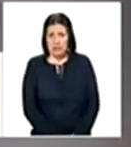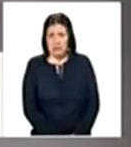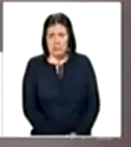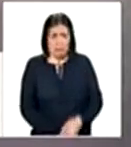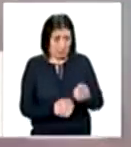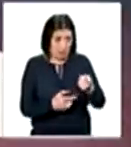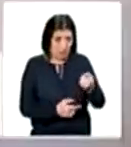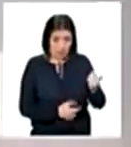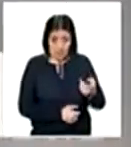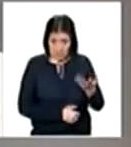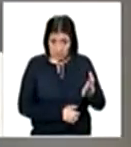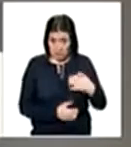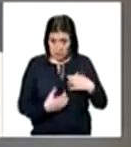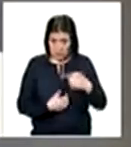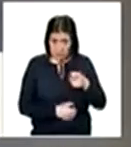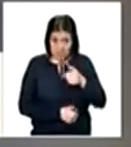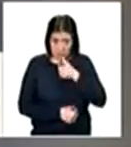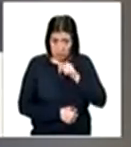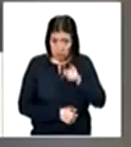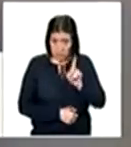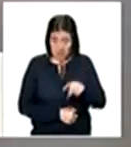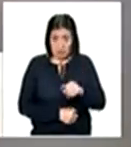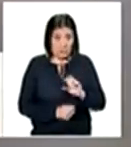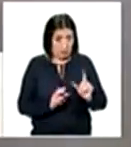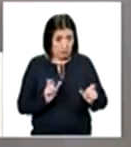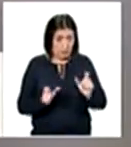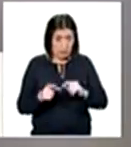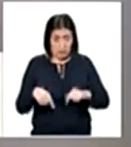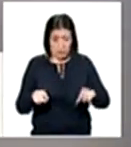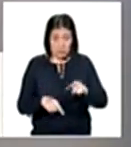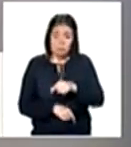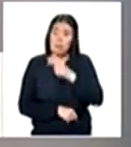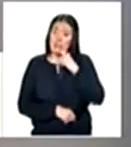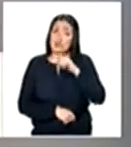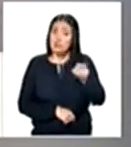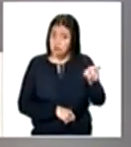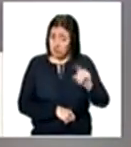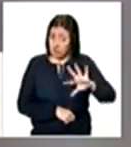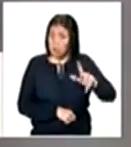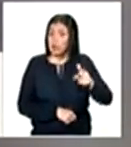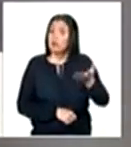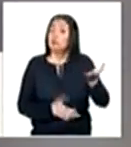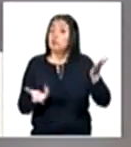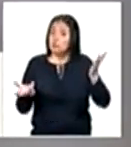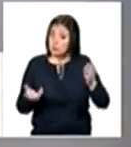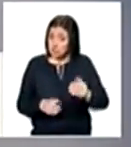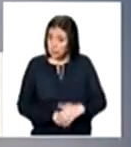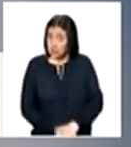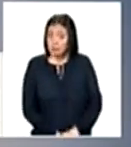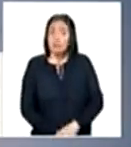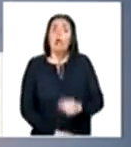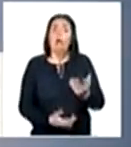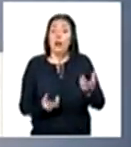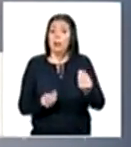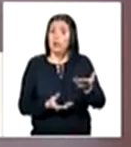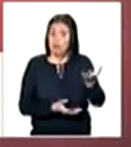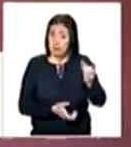Ahora te quejas, weón, bueno, ahora te duele. ¿Y la señora que asaltaste, weón? ¿Cómo está?